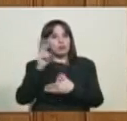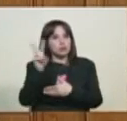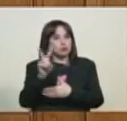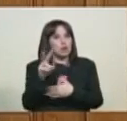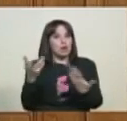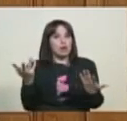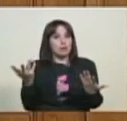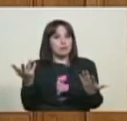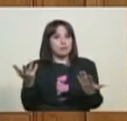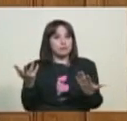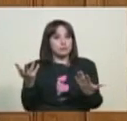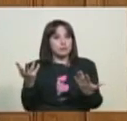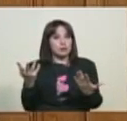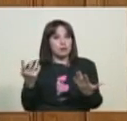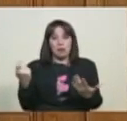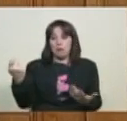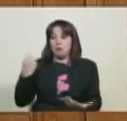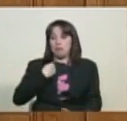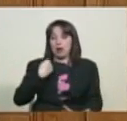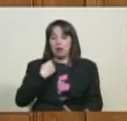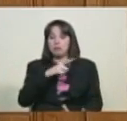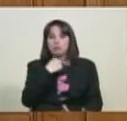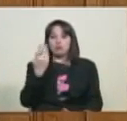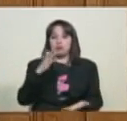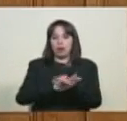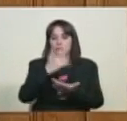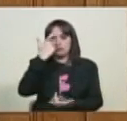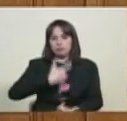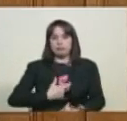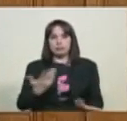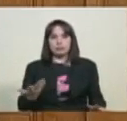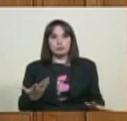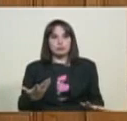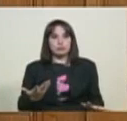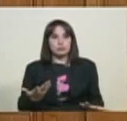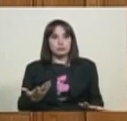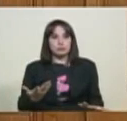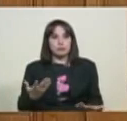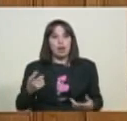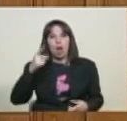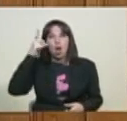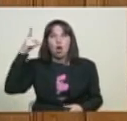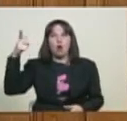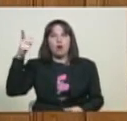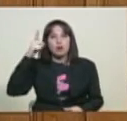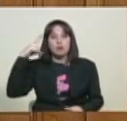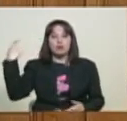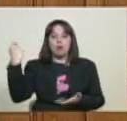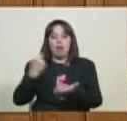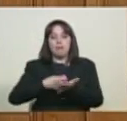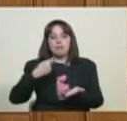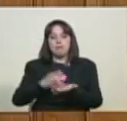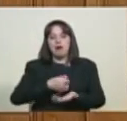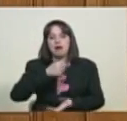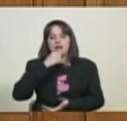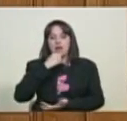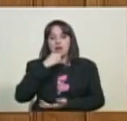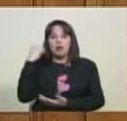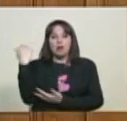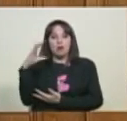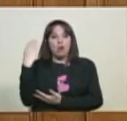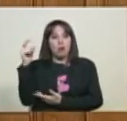Detrás de estos asesinos está una estructura logística y de apoyo financiero